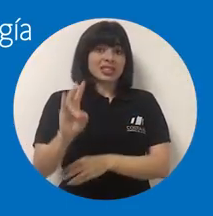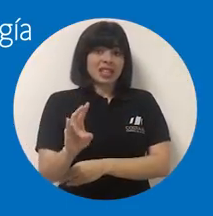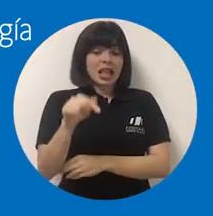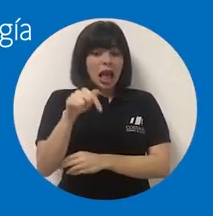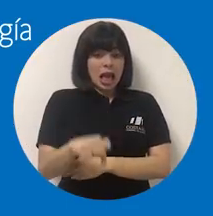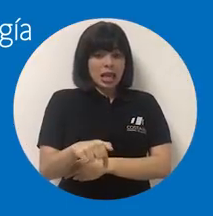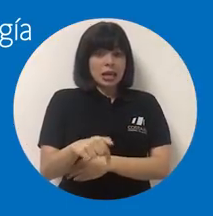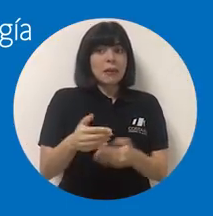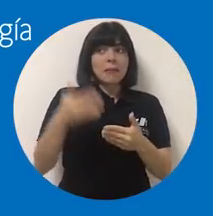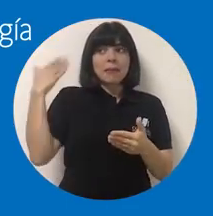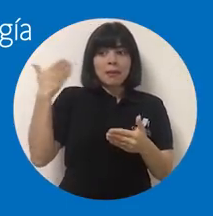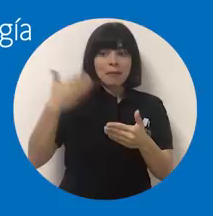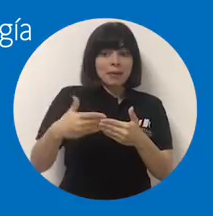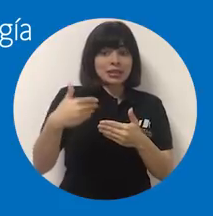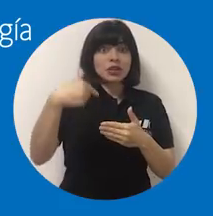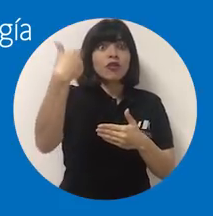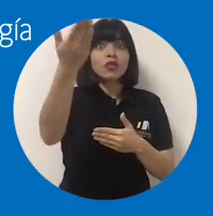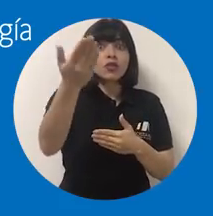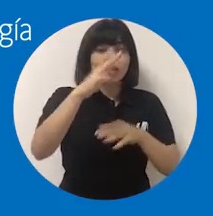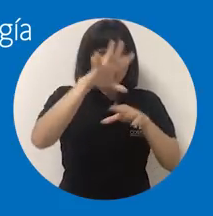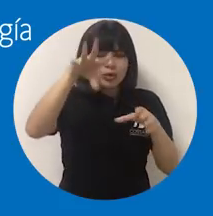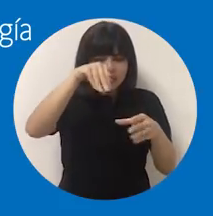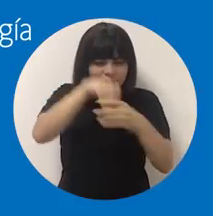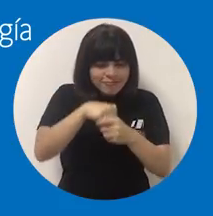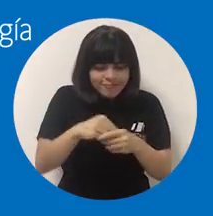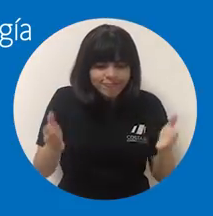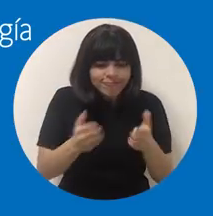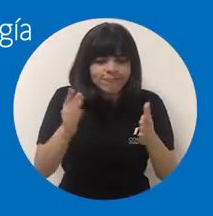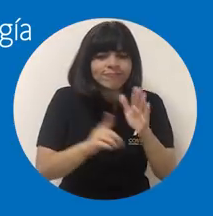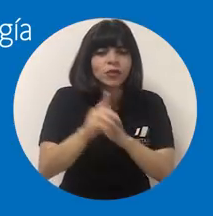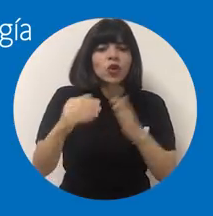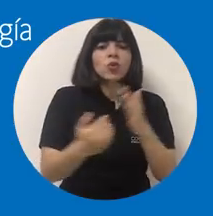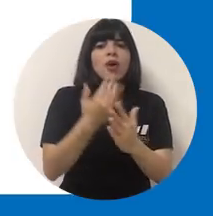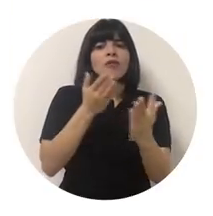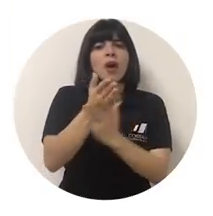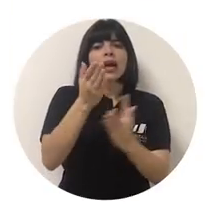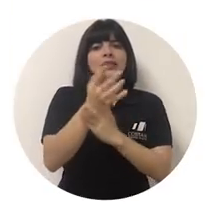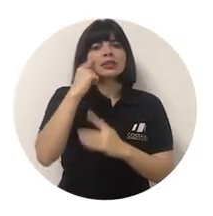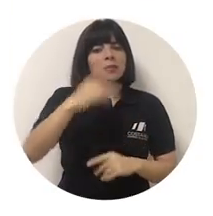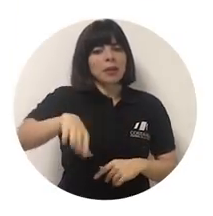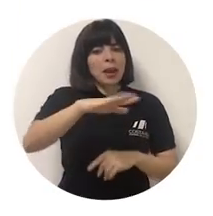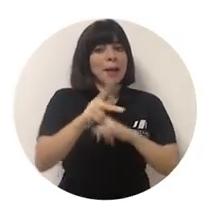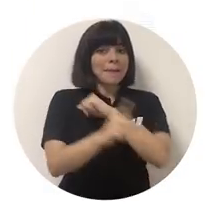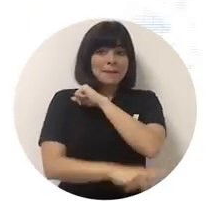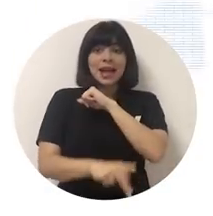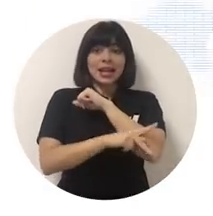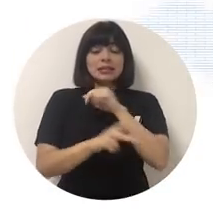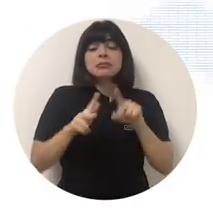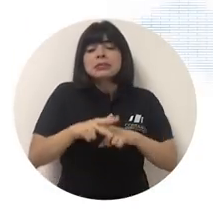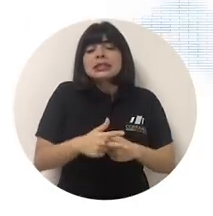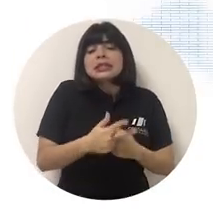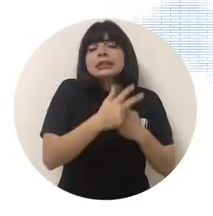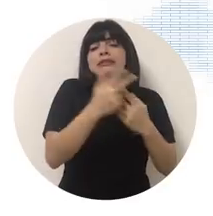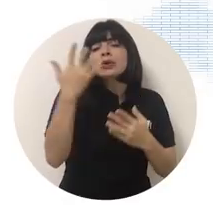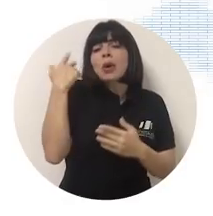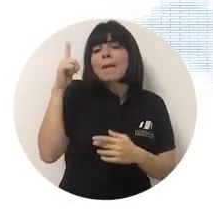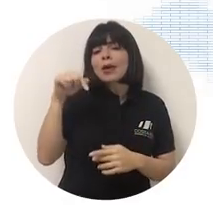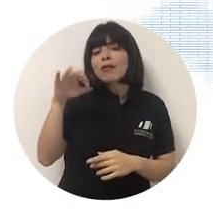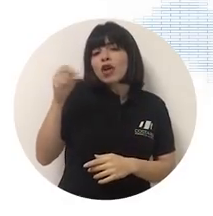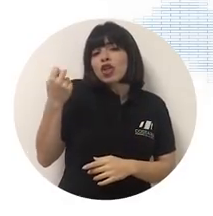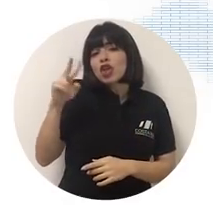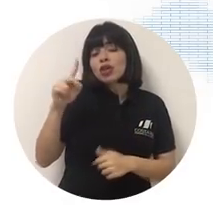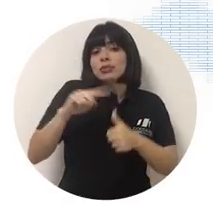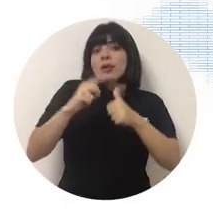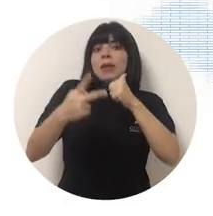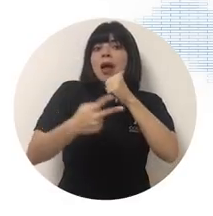el pasado, presente y futuro convergen en el desarrollo de la nueva puerta de acceso al país. A principios de 1912 llega